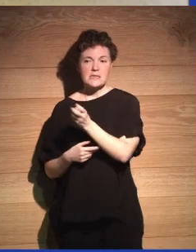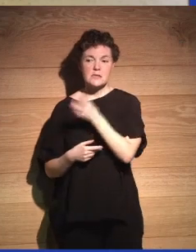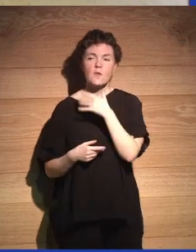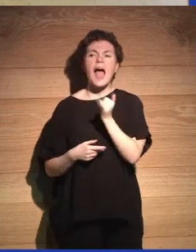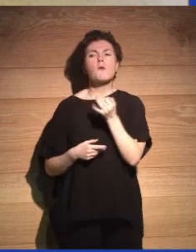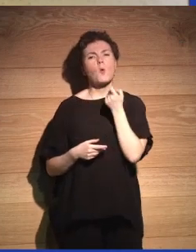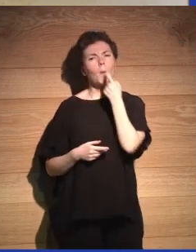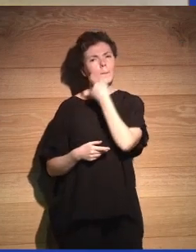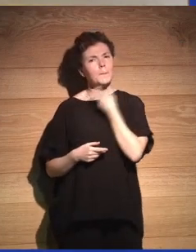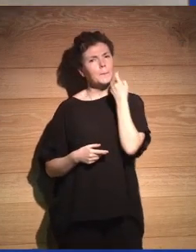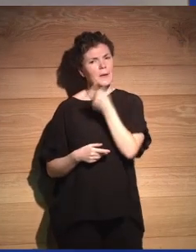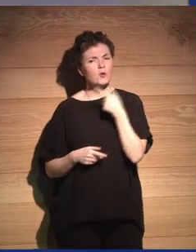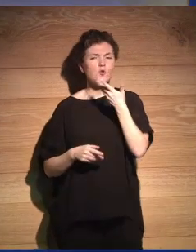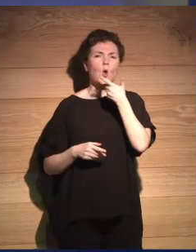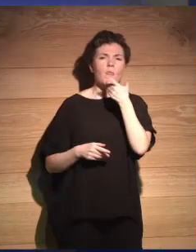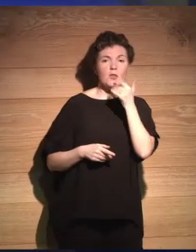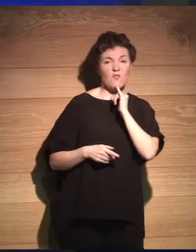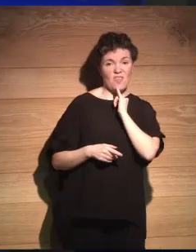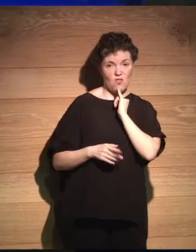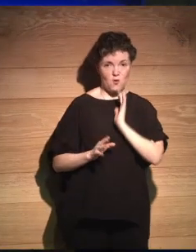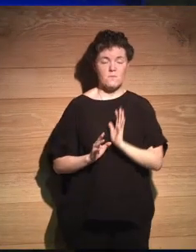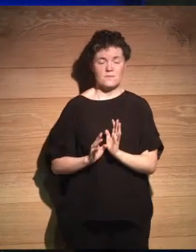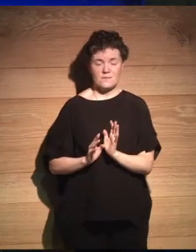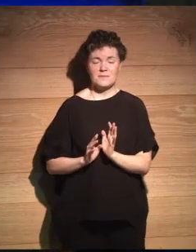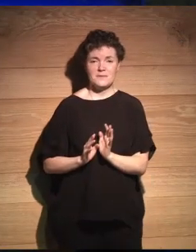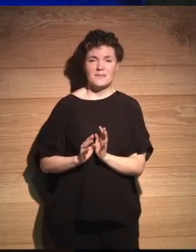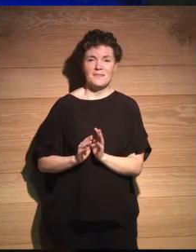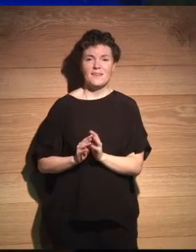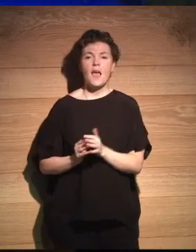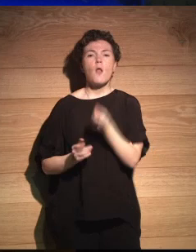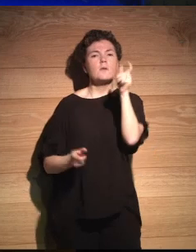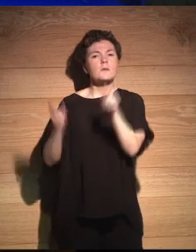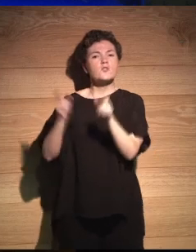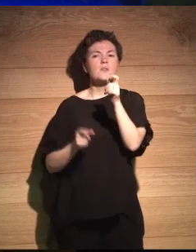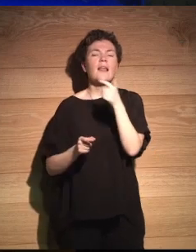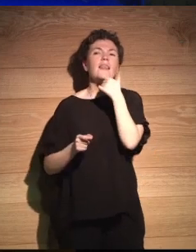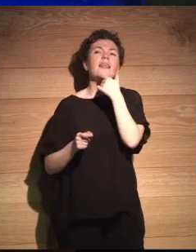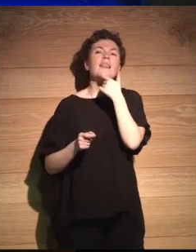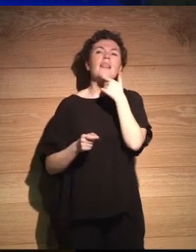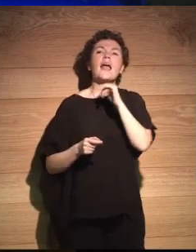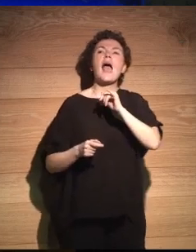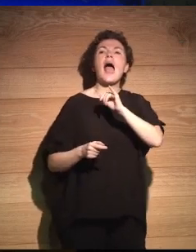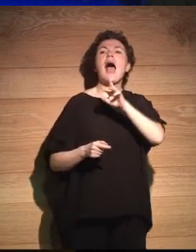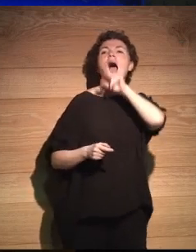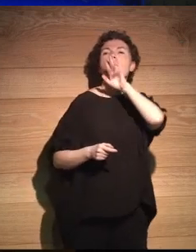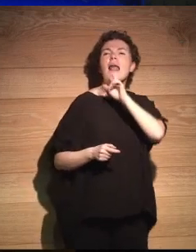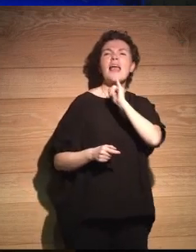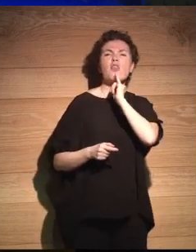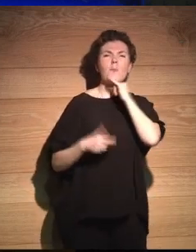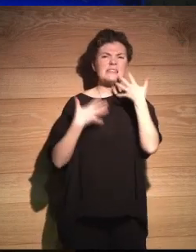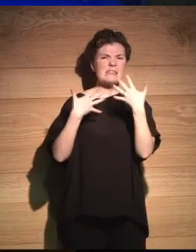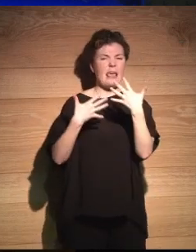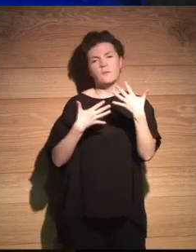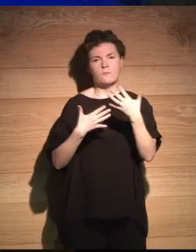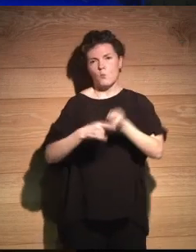bastantes mitos en torno a sus conocimientos de idiomas, que hay gente que escribía que hablaba como 10 lenguas, y es un